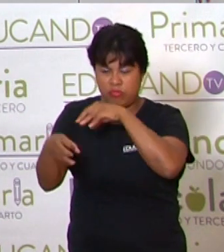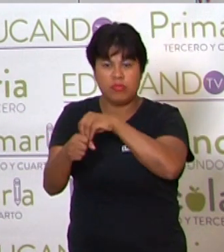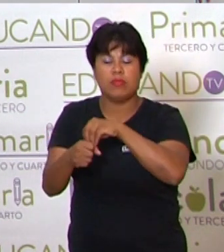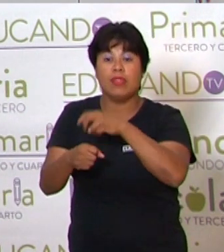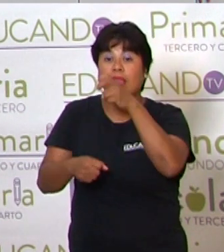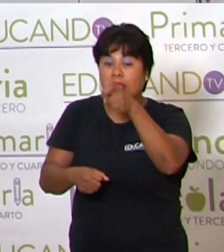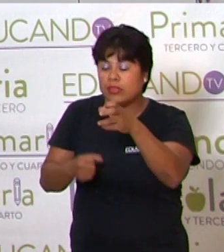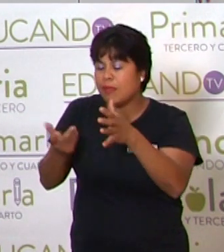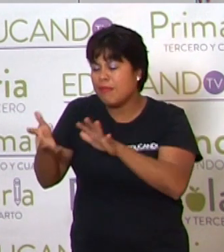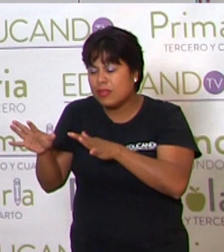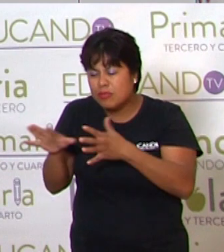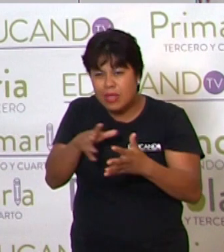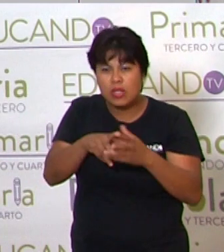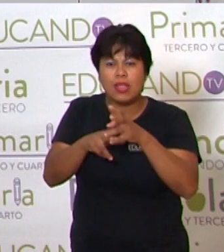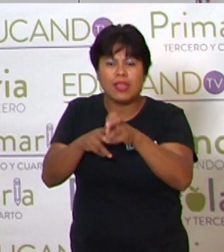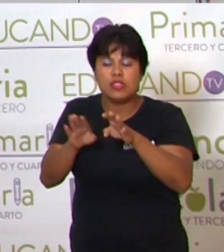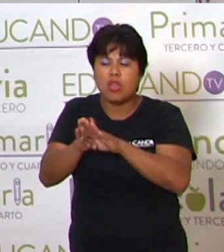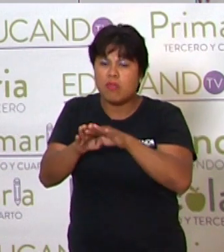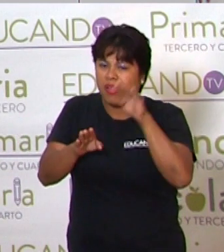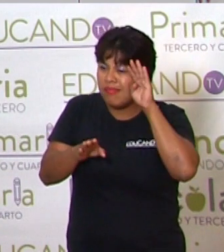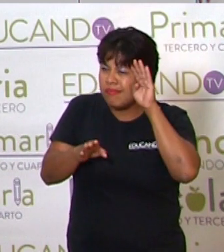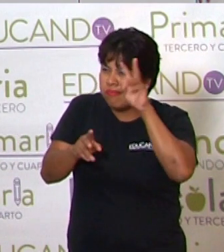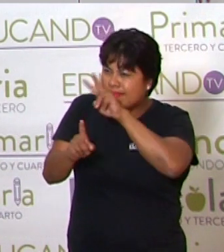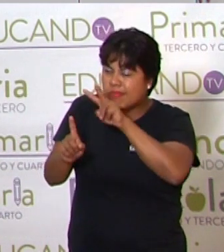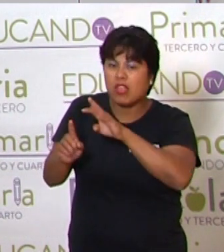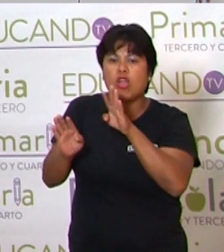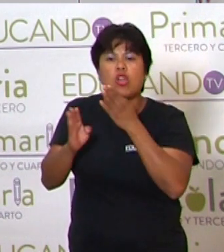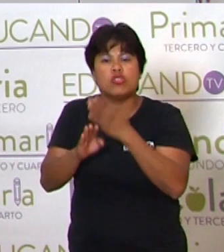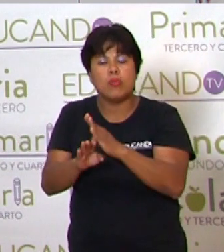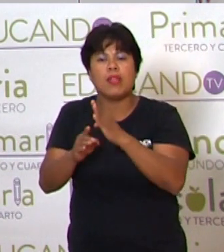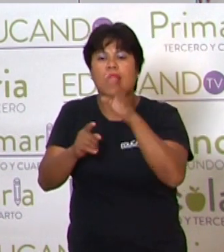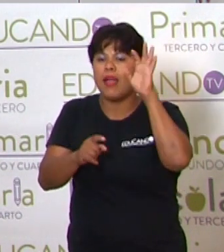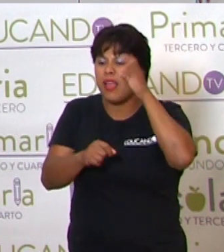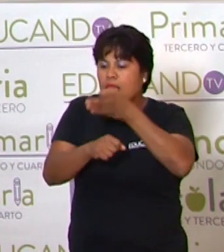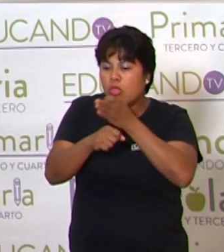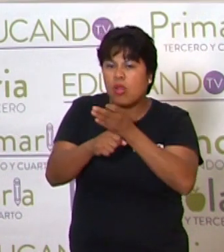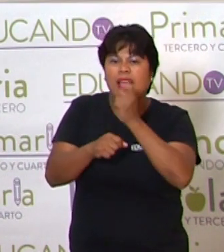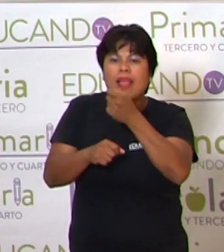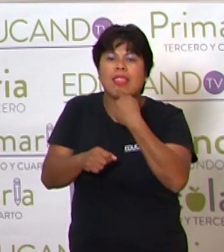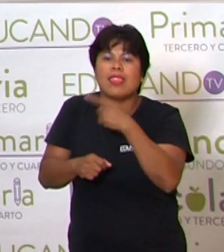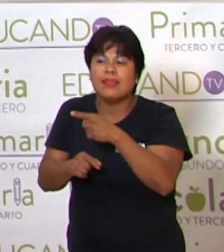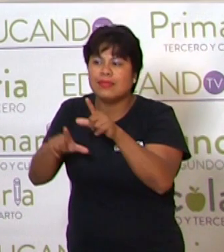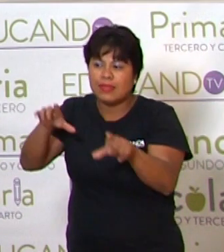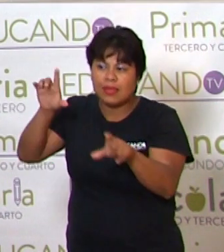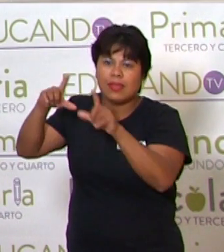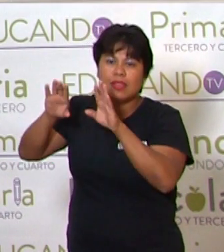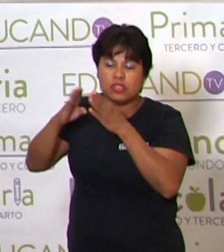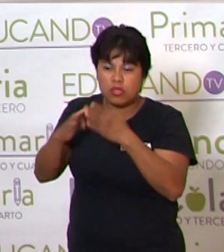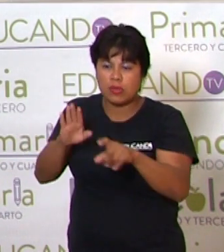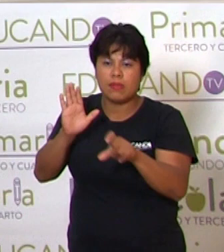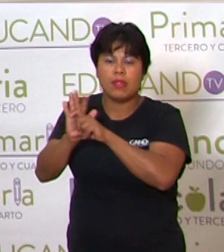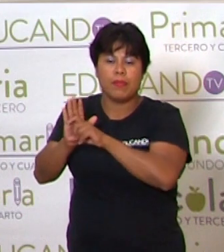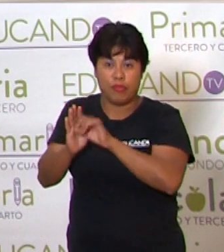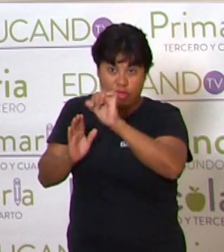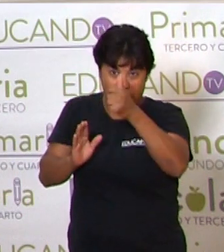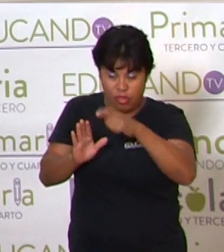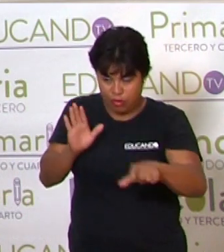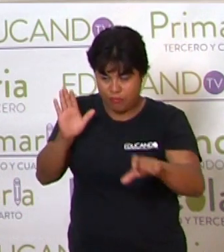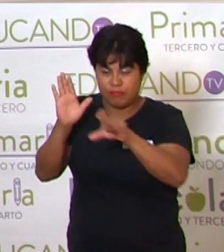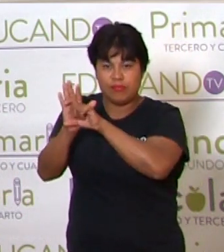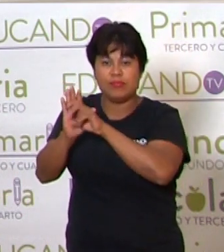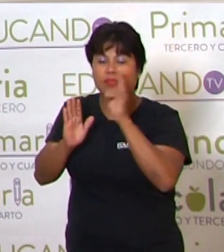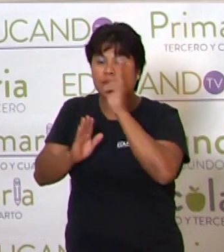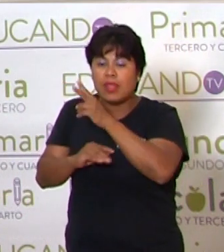de eso más o menos se trata el análisis de la caricatura, del contenido, de lo que está diciendo. Vamos a ver una siguiente